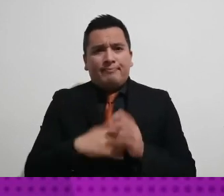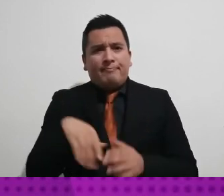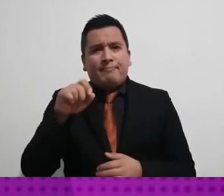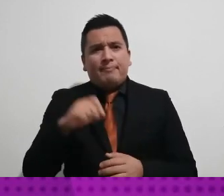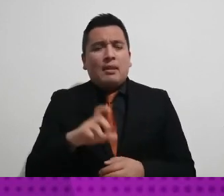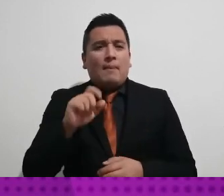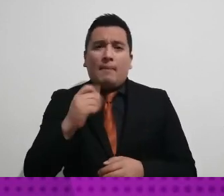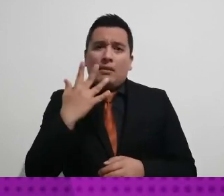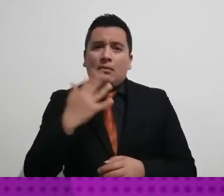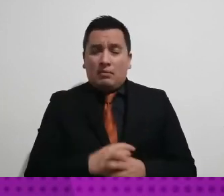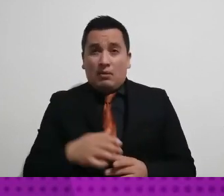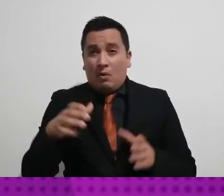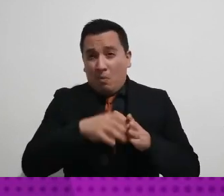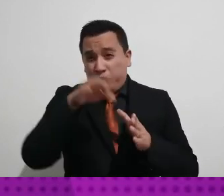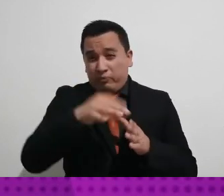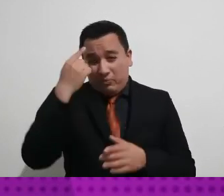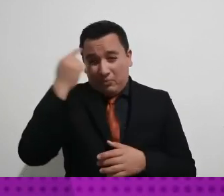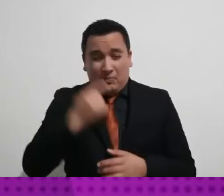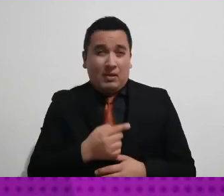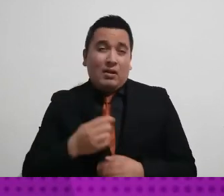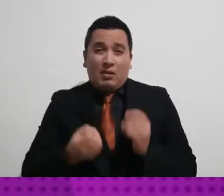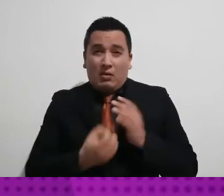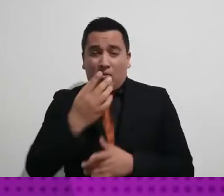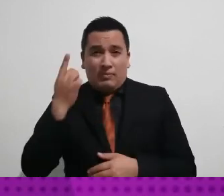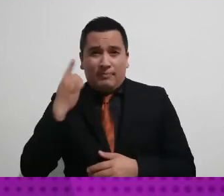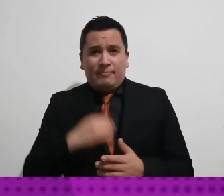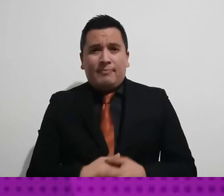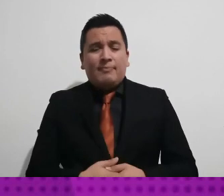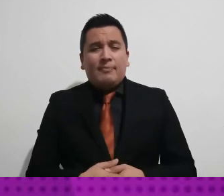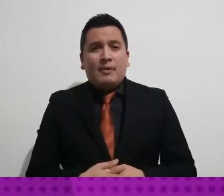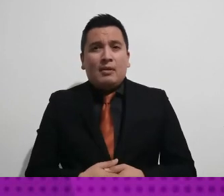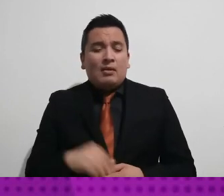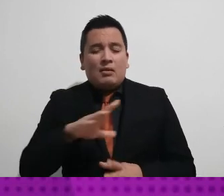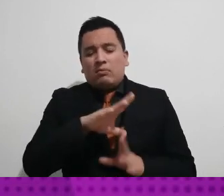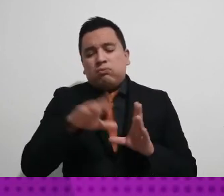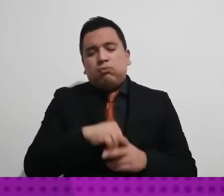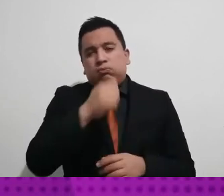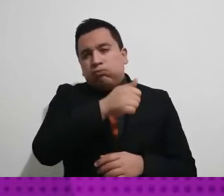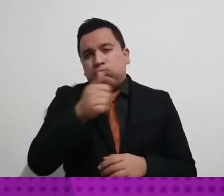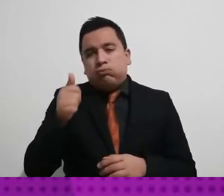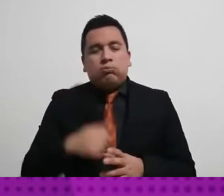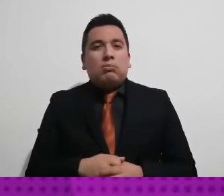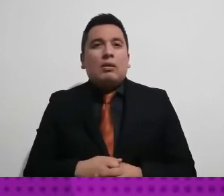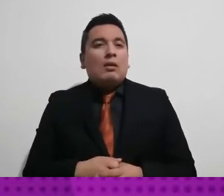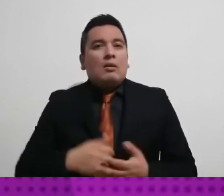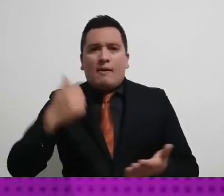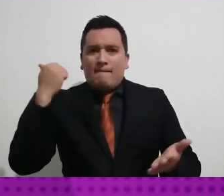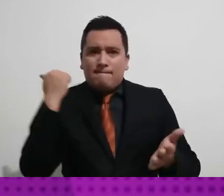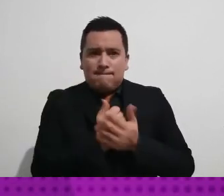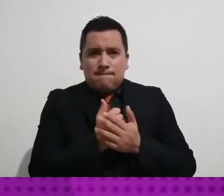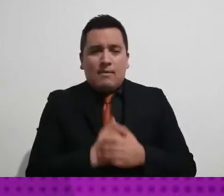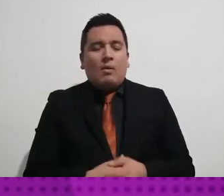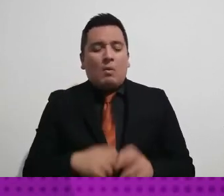en 2020 25 elecciones para renovar las diputaciones. Todas y cada una de ellas han